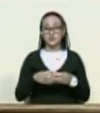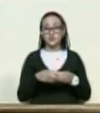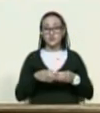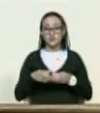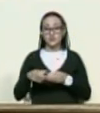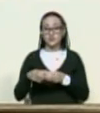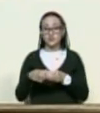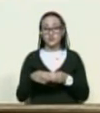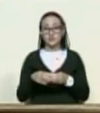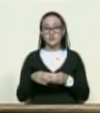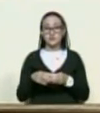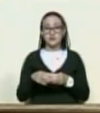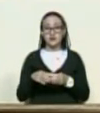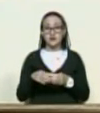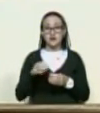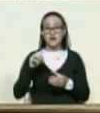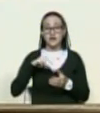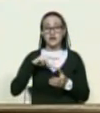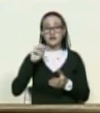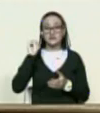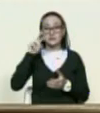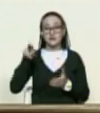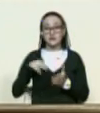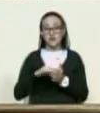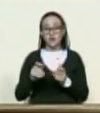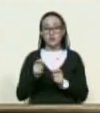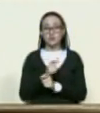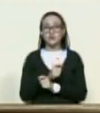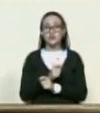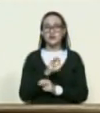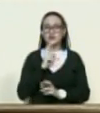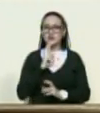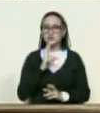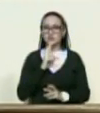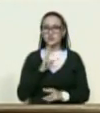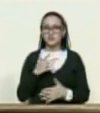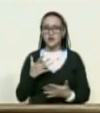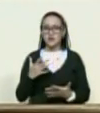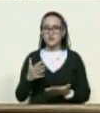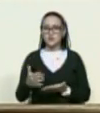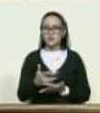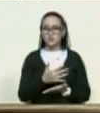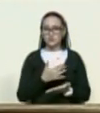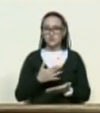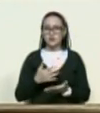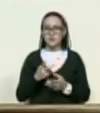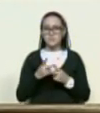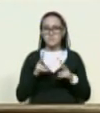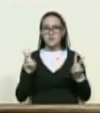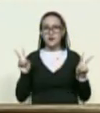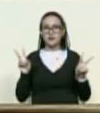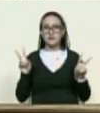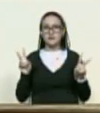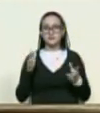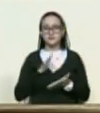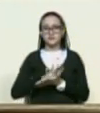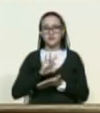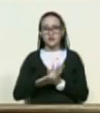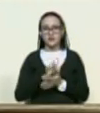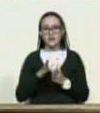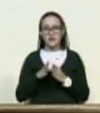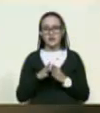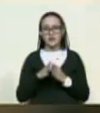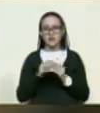esta magna Asamblea Nacional Constituyente trajo como resultado el restablecimiento de la paz y tranquilidad en todo